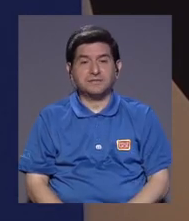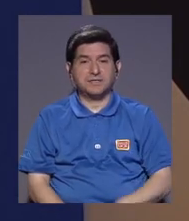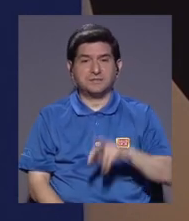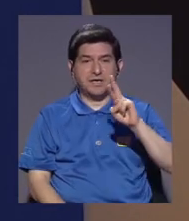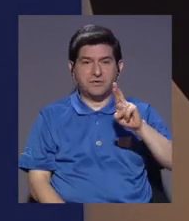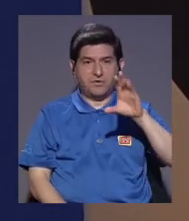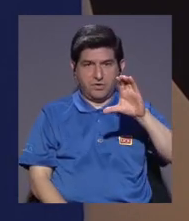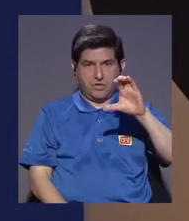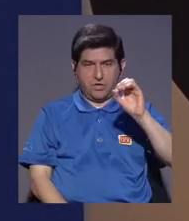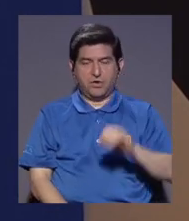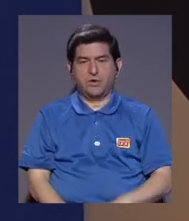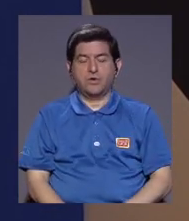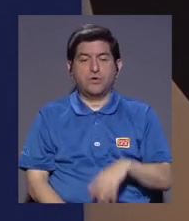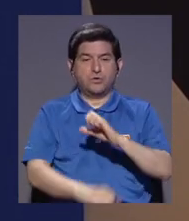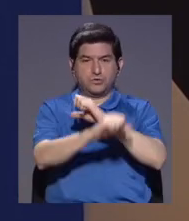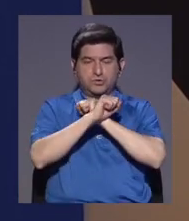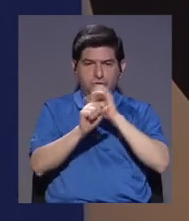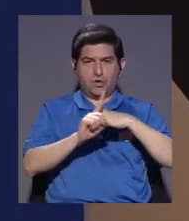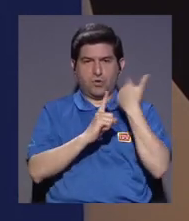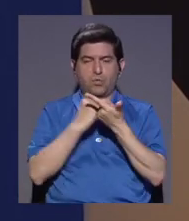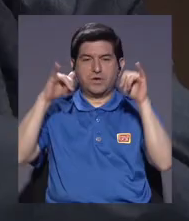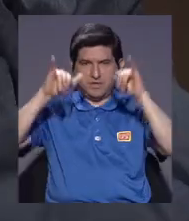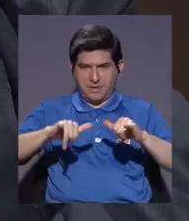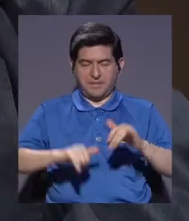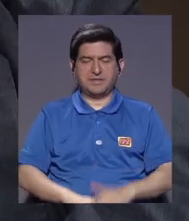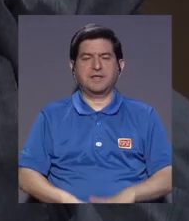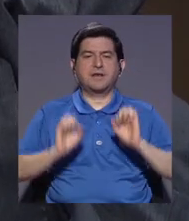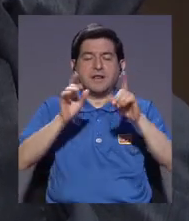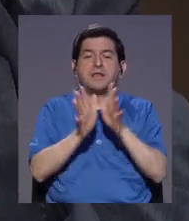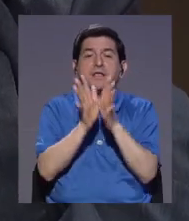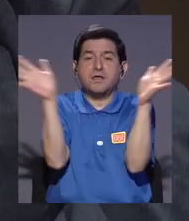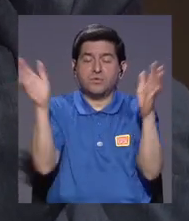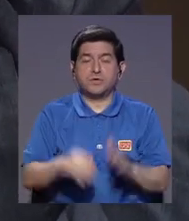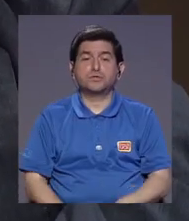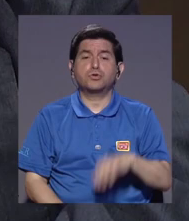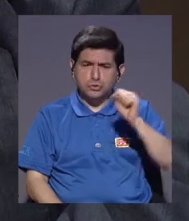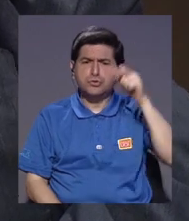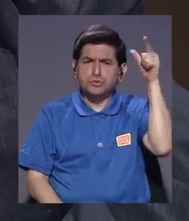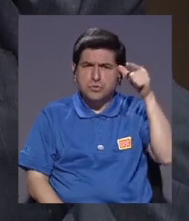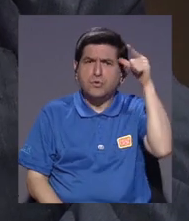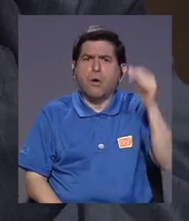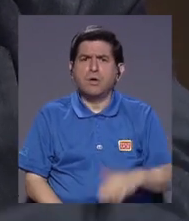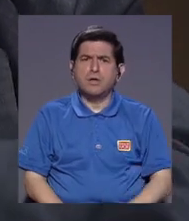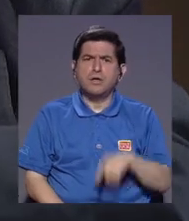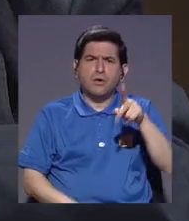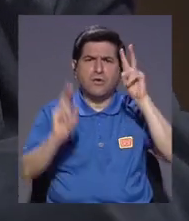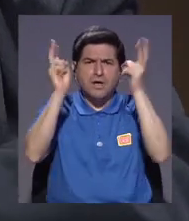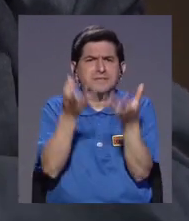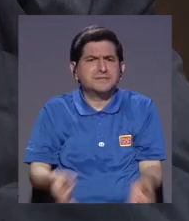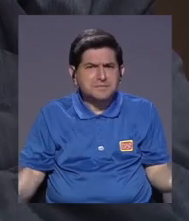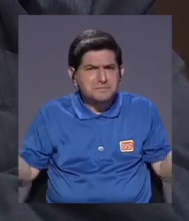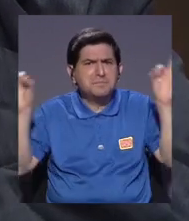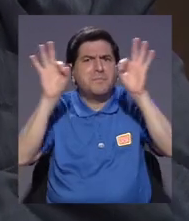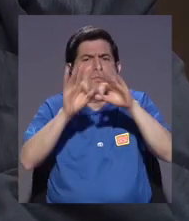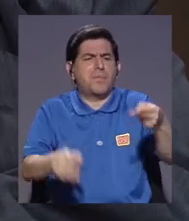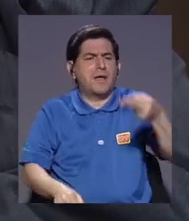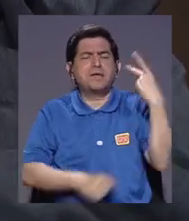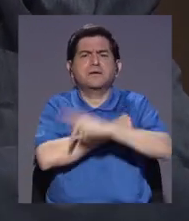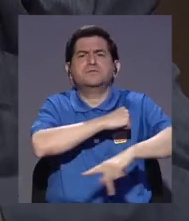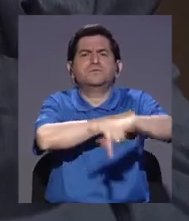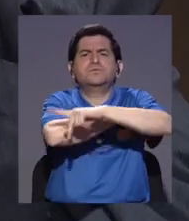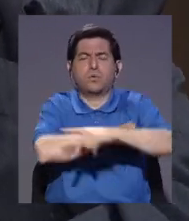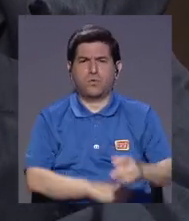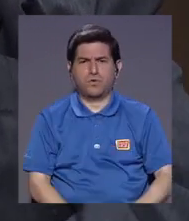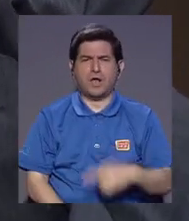rodrigo mantuvo la seguridad social porque fue la educación pública mire eso es un tema importantísimo en la